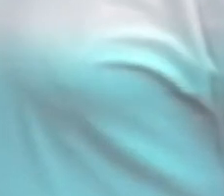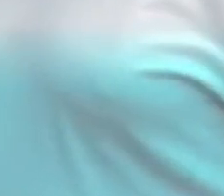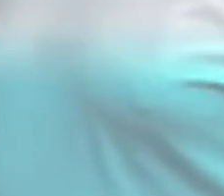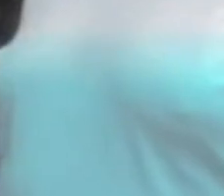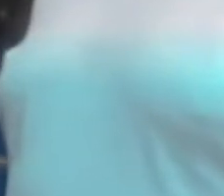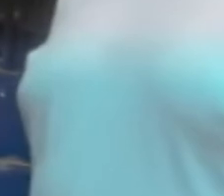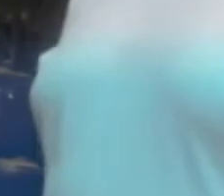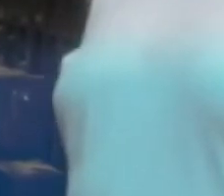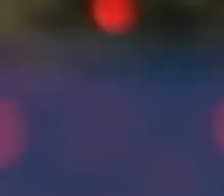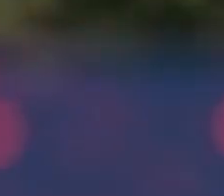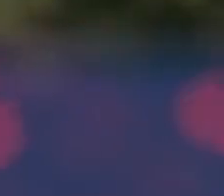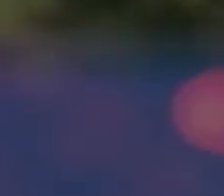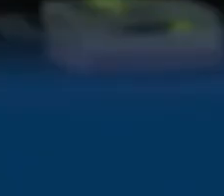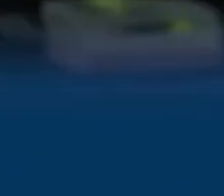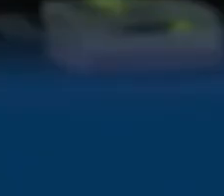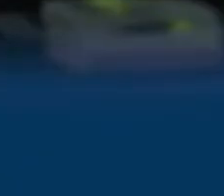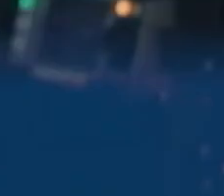Hechos.